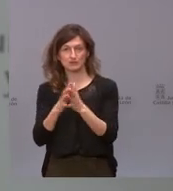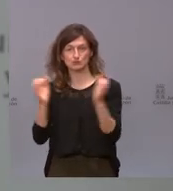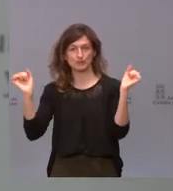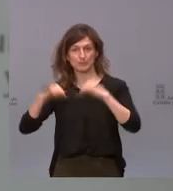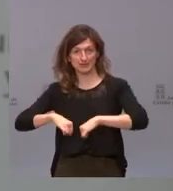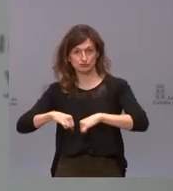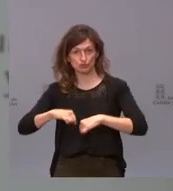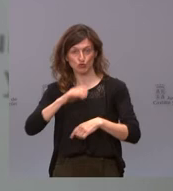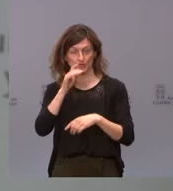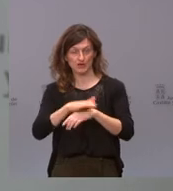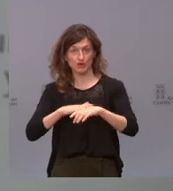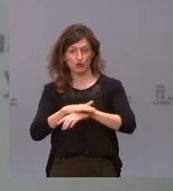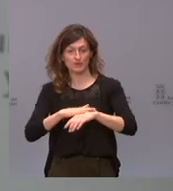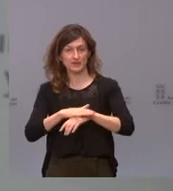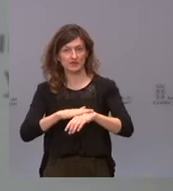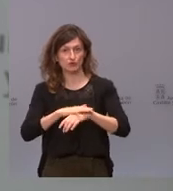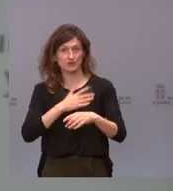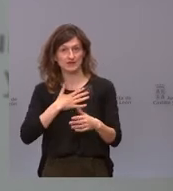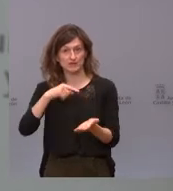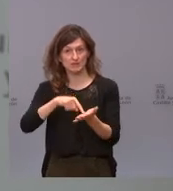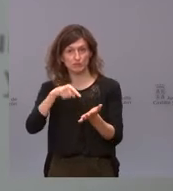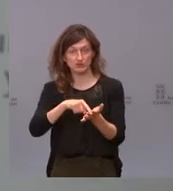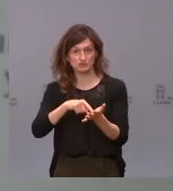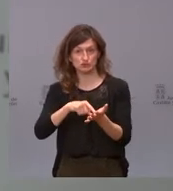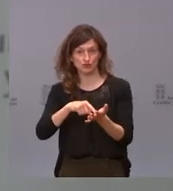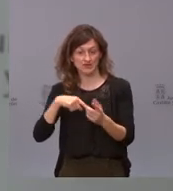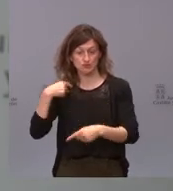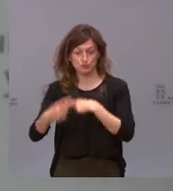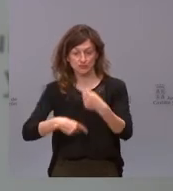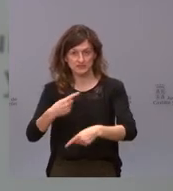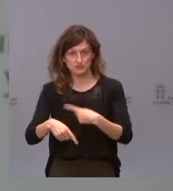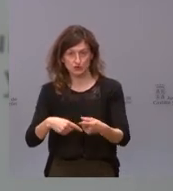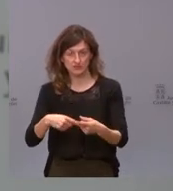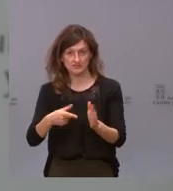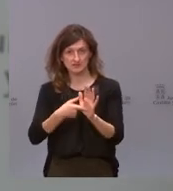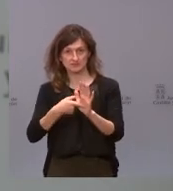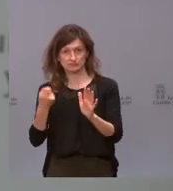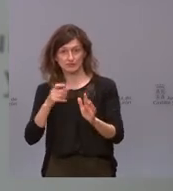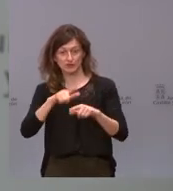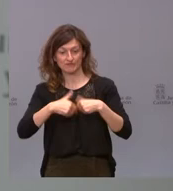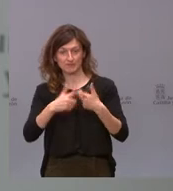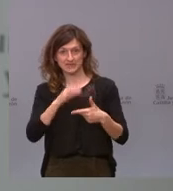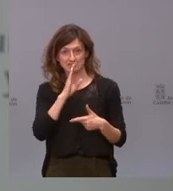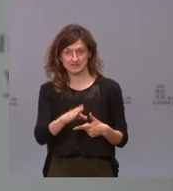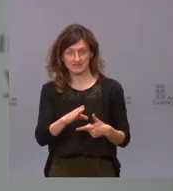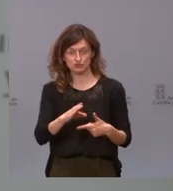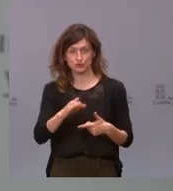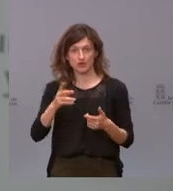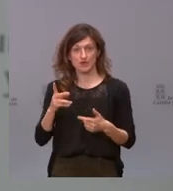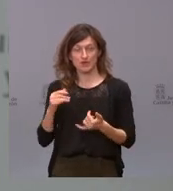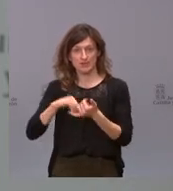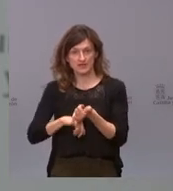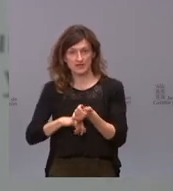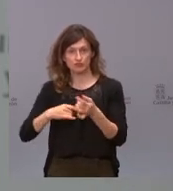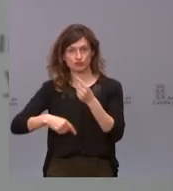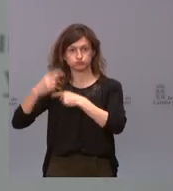de gobierno era la eliminación del impuesto de sucesiones entre familiares directos cónyuges ascendientes